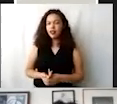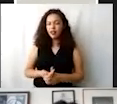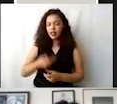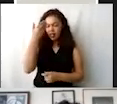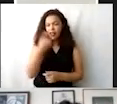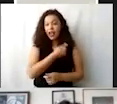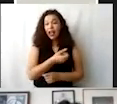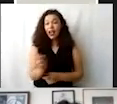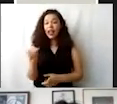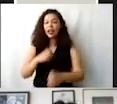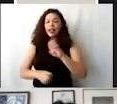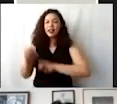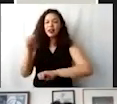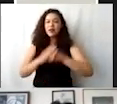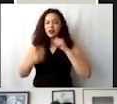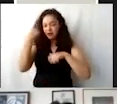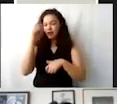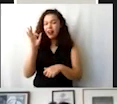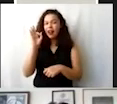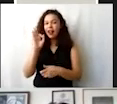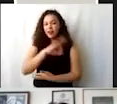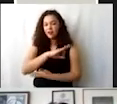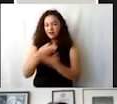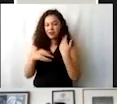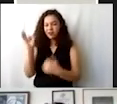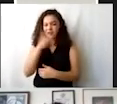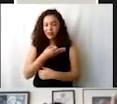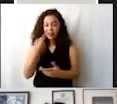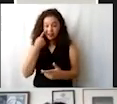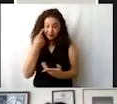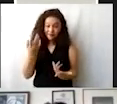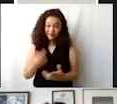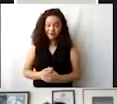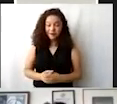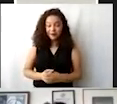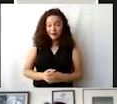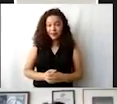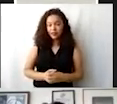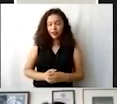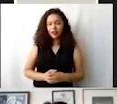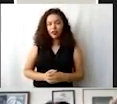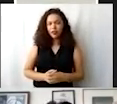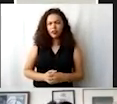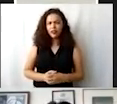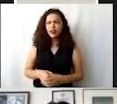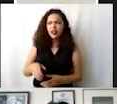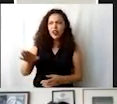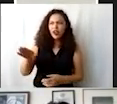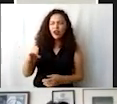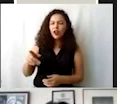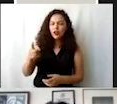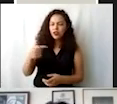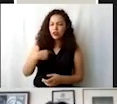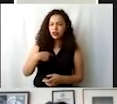factureras, vamos a ponernos en el plan del diablo, que dicen, oiga, pues yo tengo información